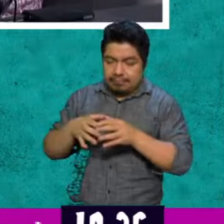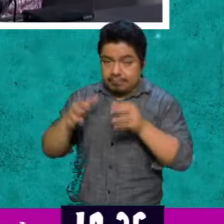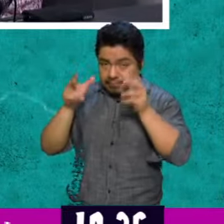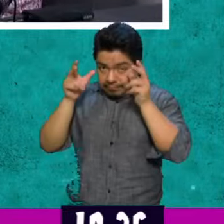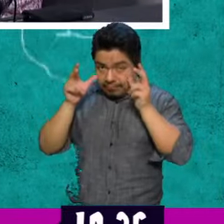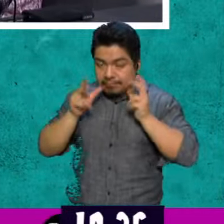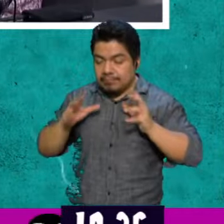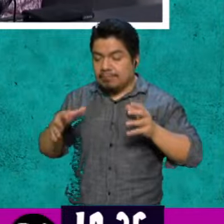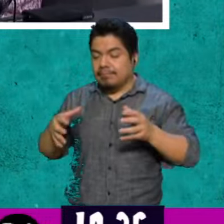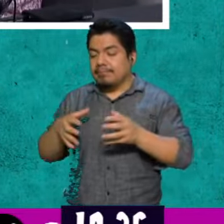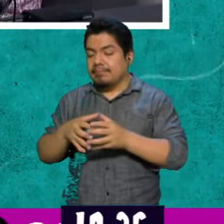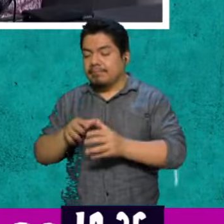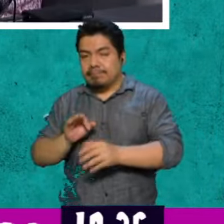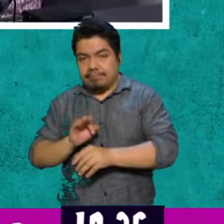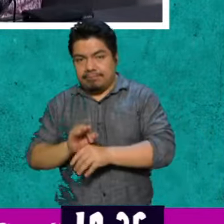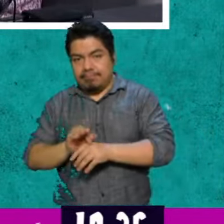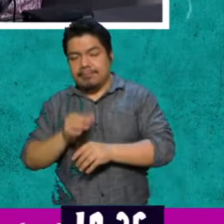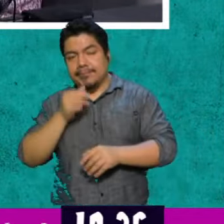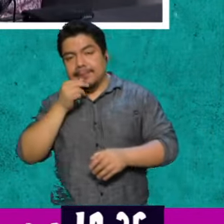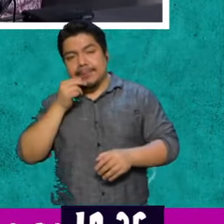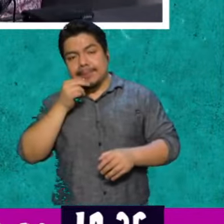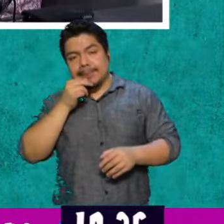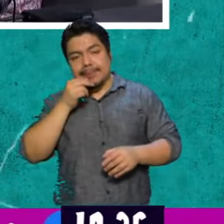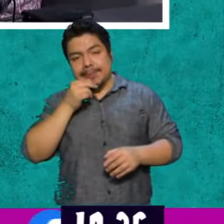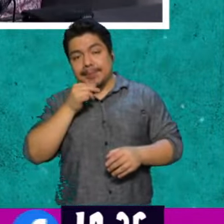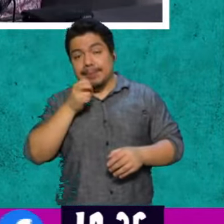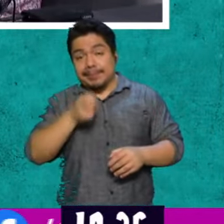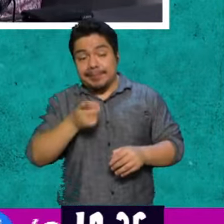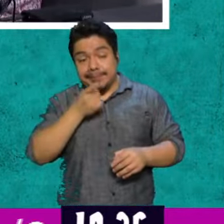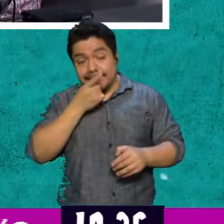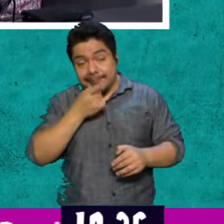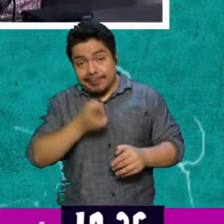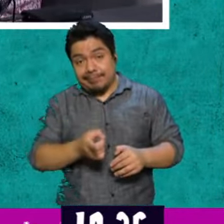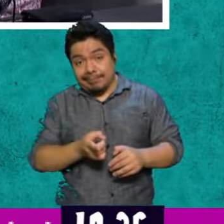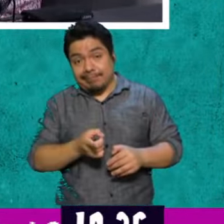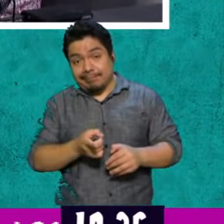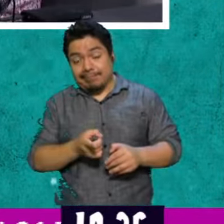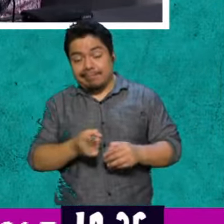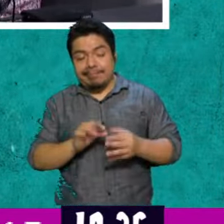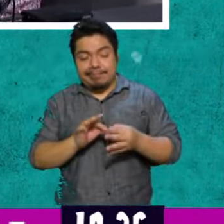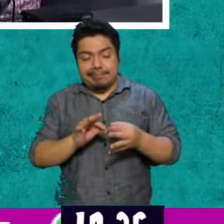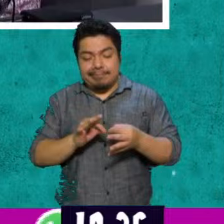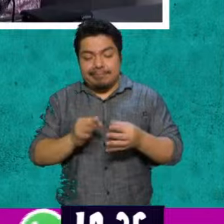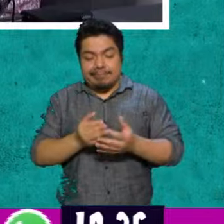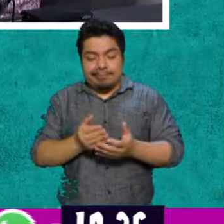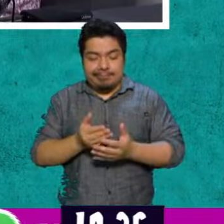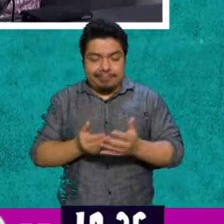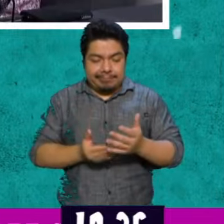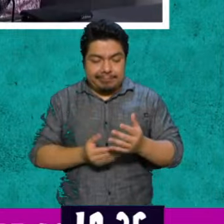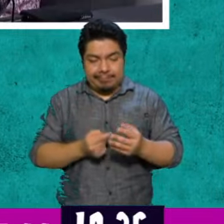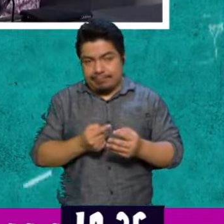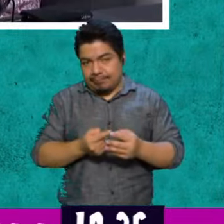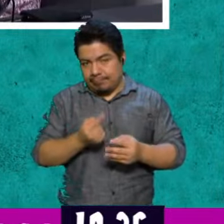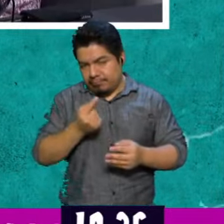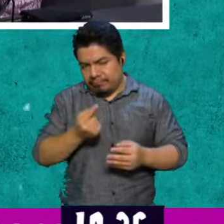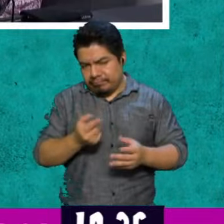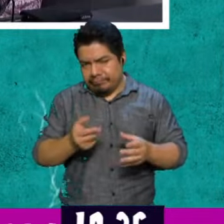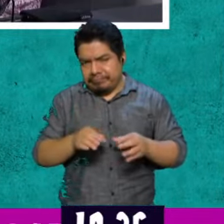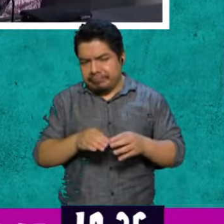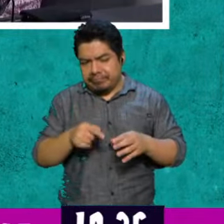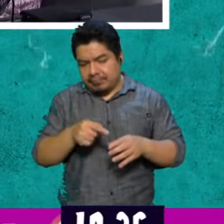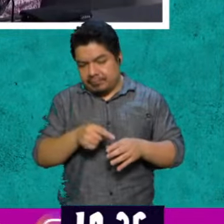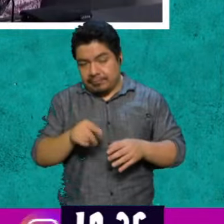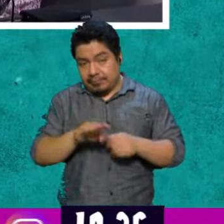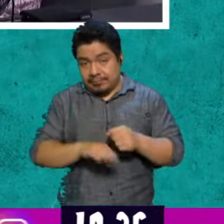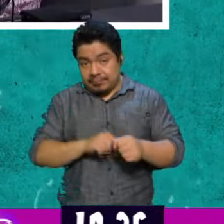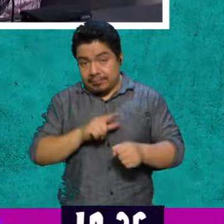ajolotes. Entonces, ellos nos comentaron, pues básicamente una, cómo estas especies